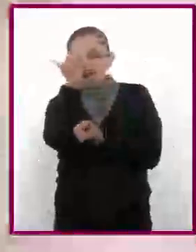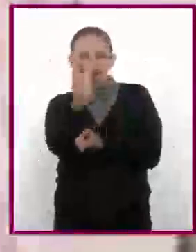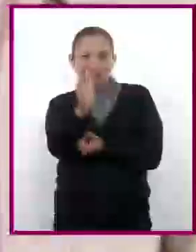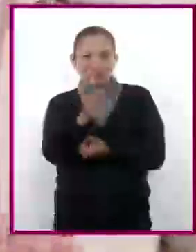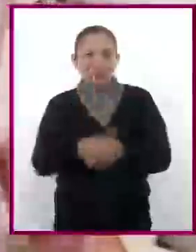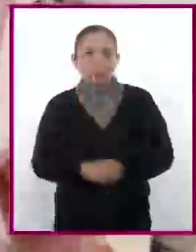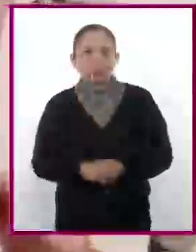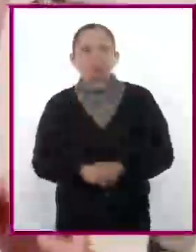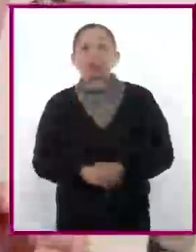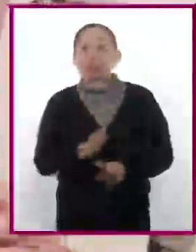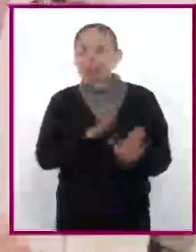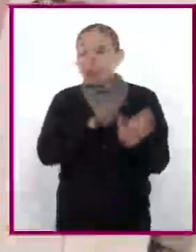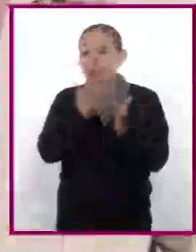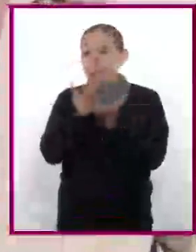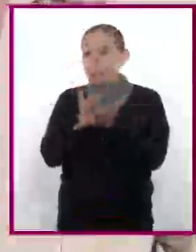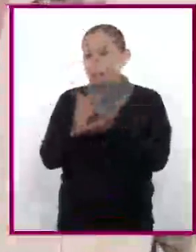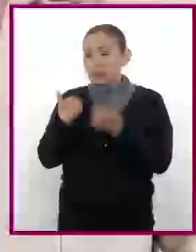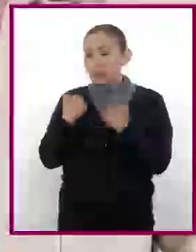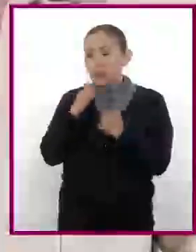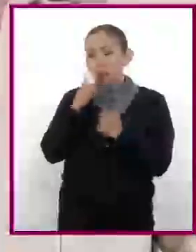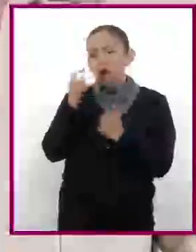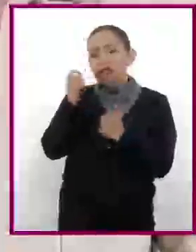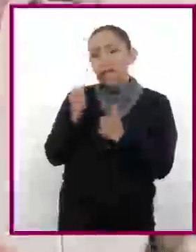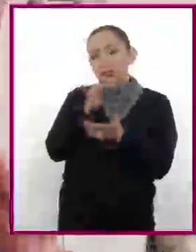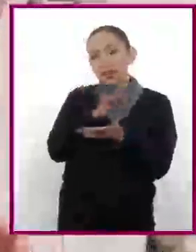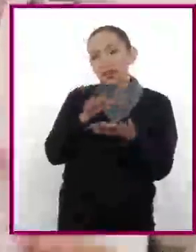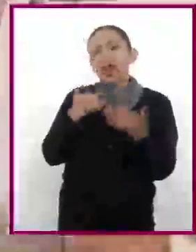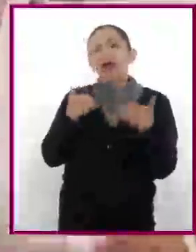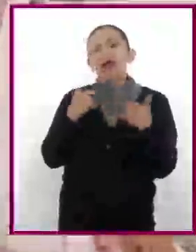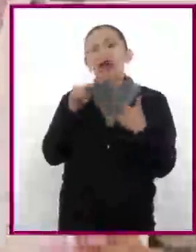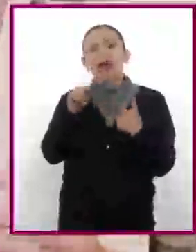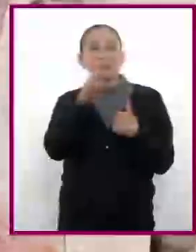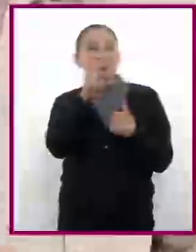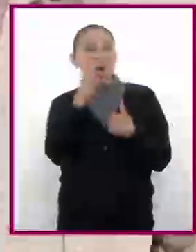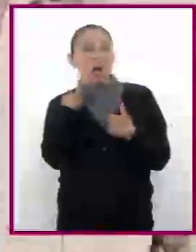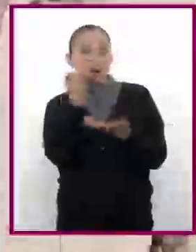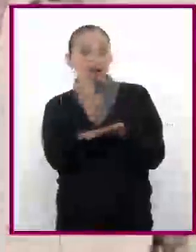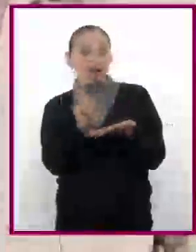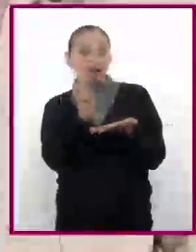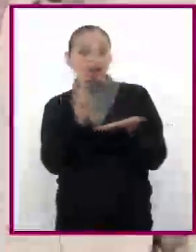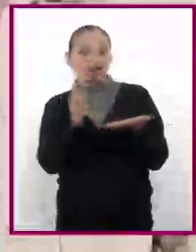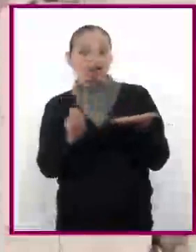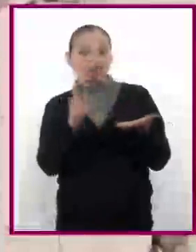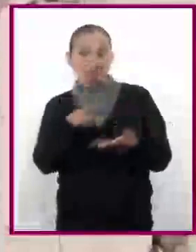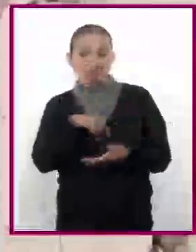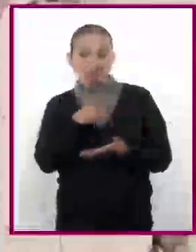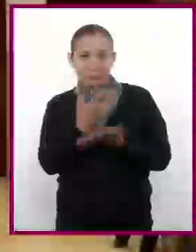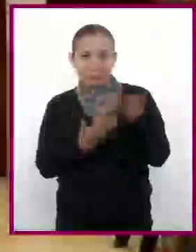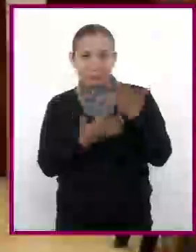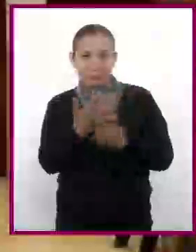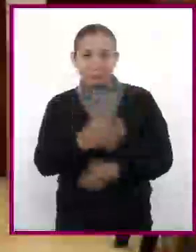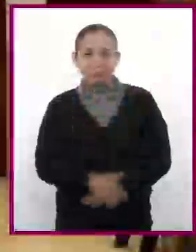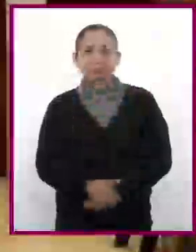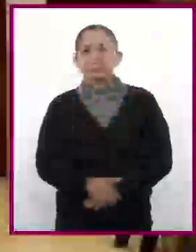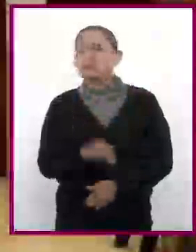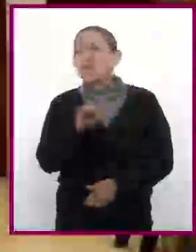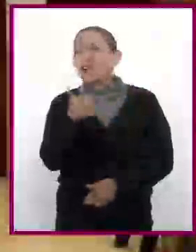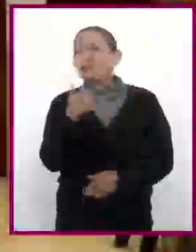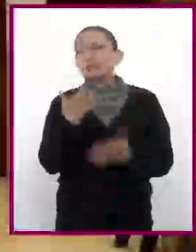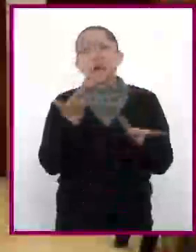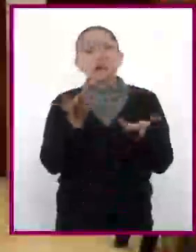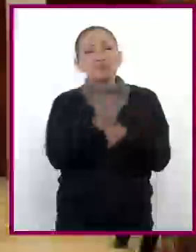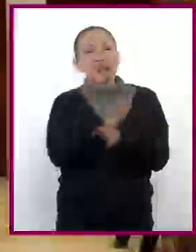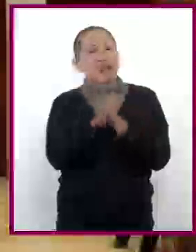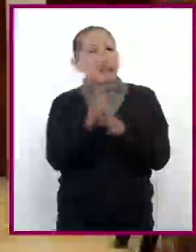desconocemos. Y por otra, comprender mejor lo que leemos, así como mejorar nuestros textos. ¿Qué otras